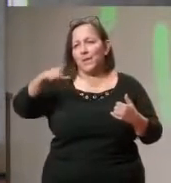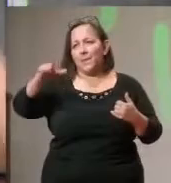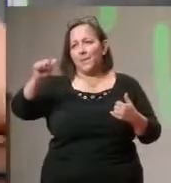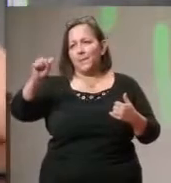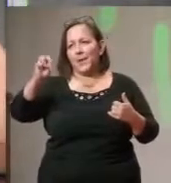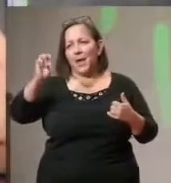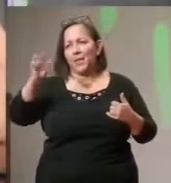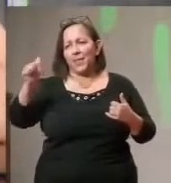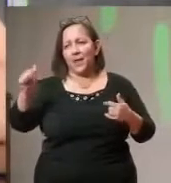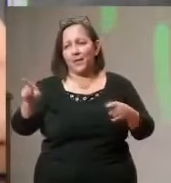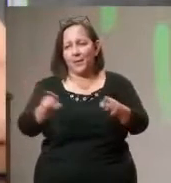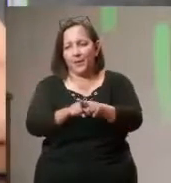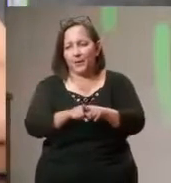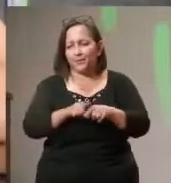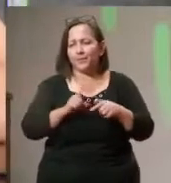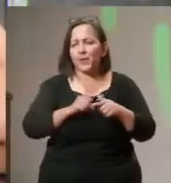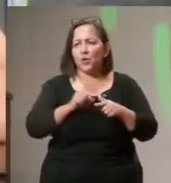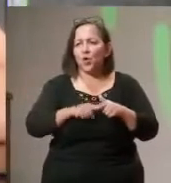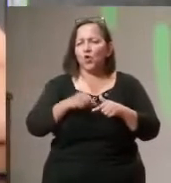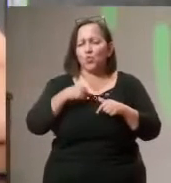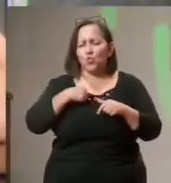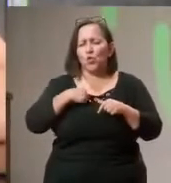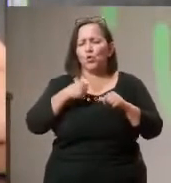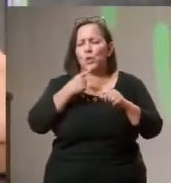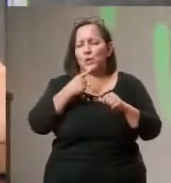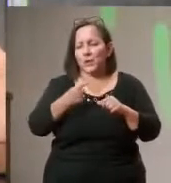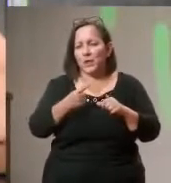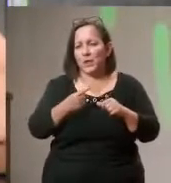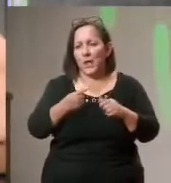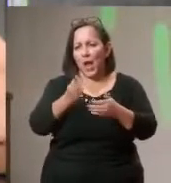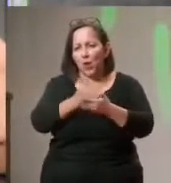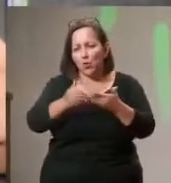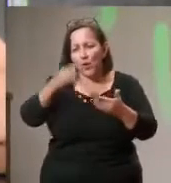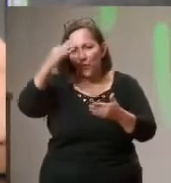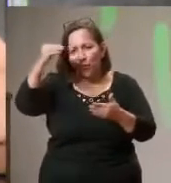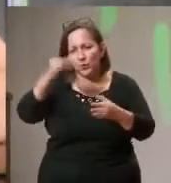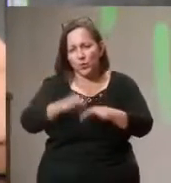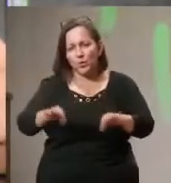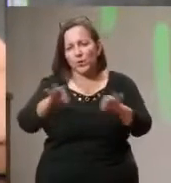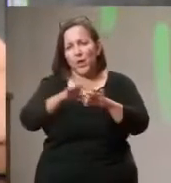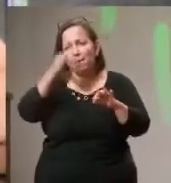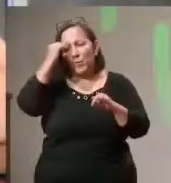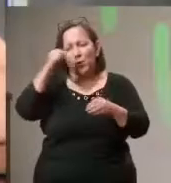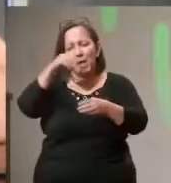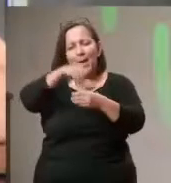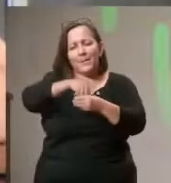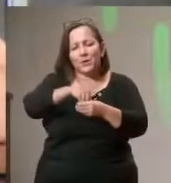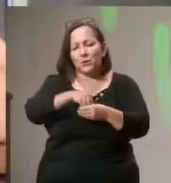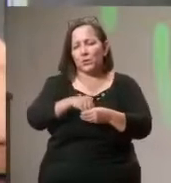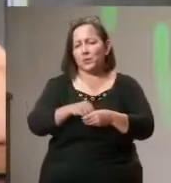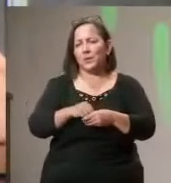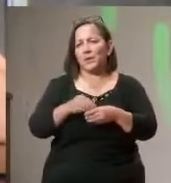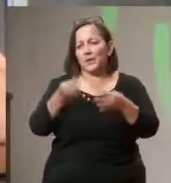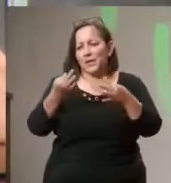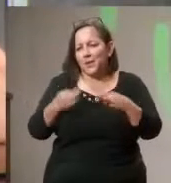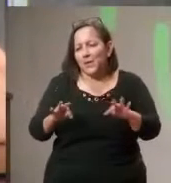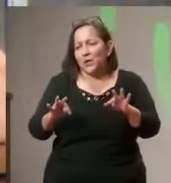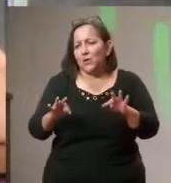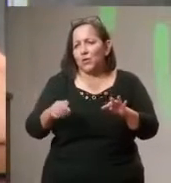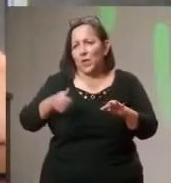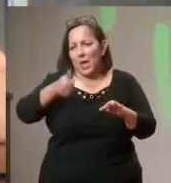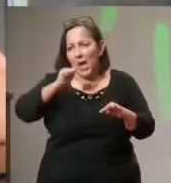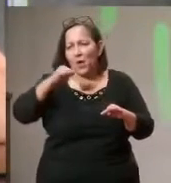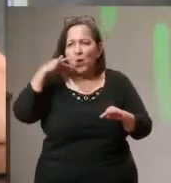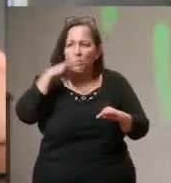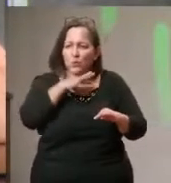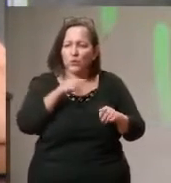en forma general algunos datos importantes y de que por qué la inversión en el tratamiento de aguas residuales en plantas